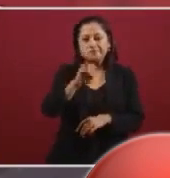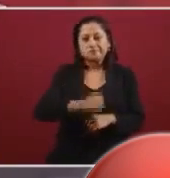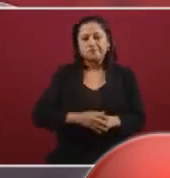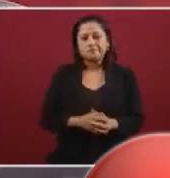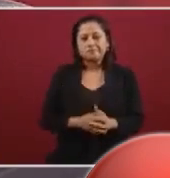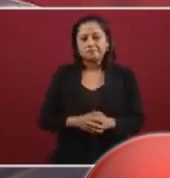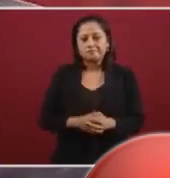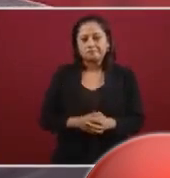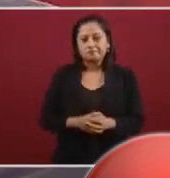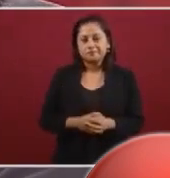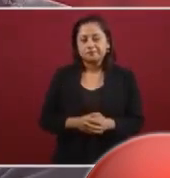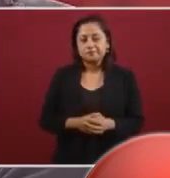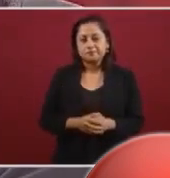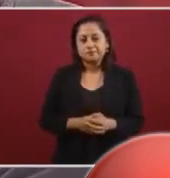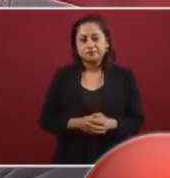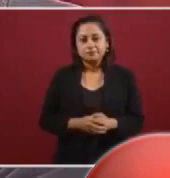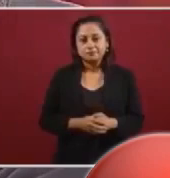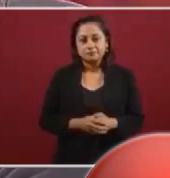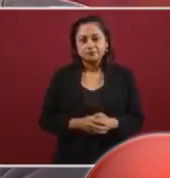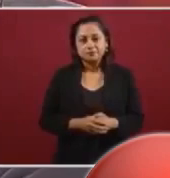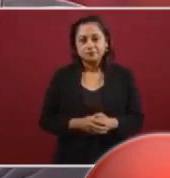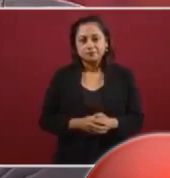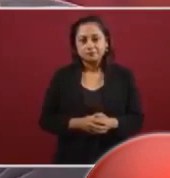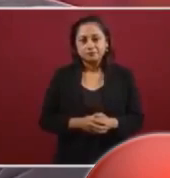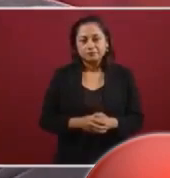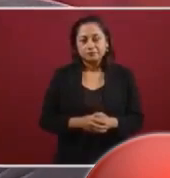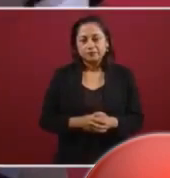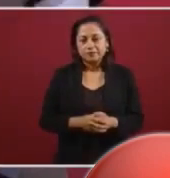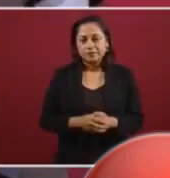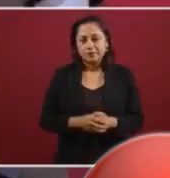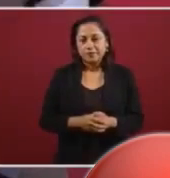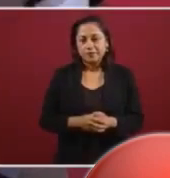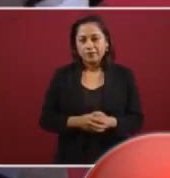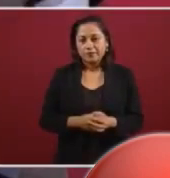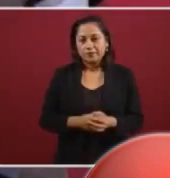Creo que vamos a